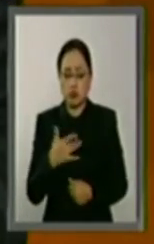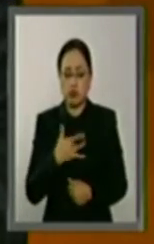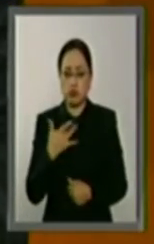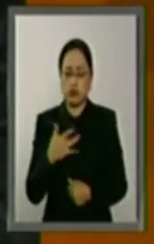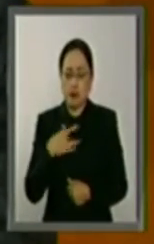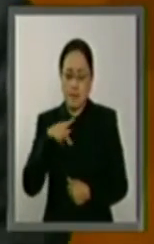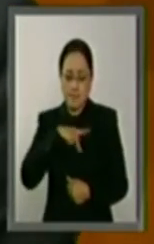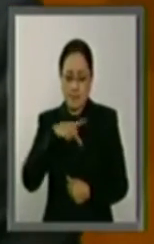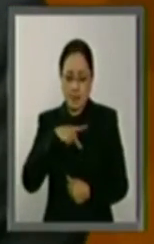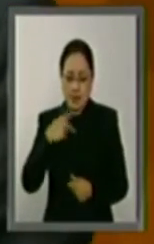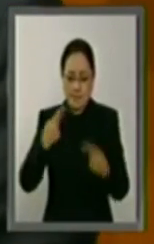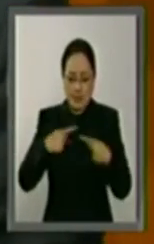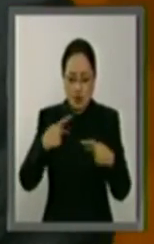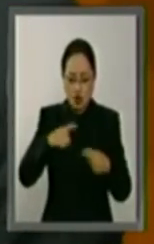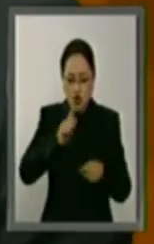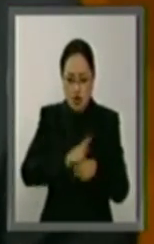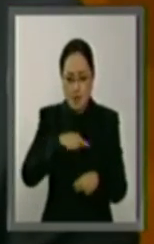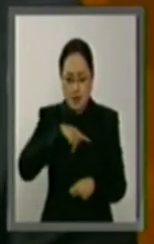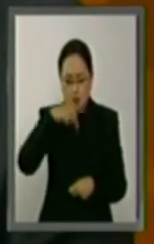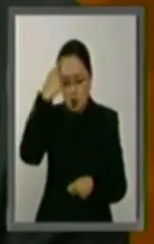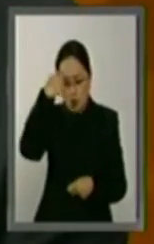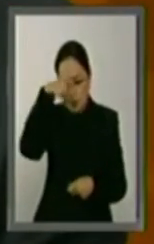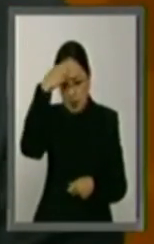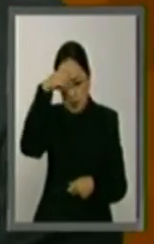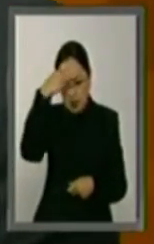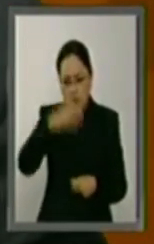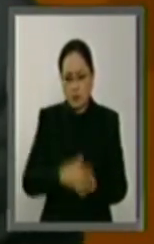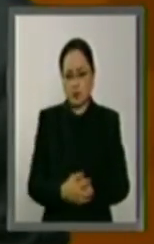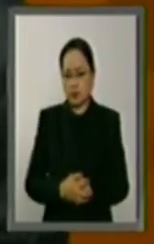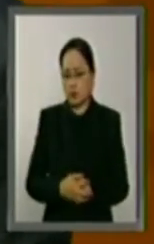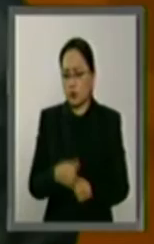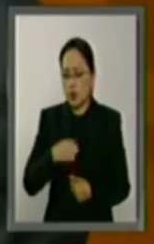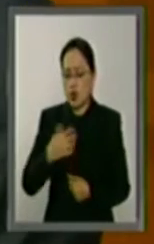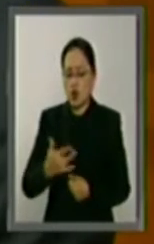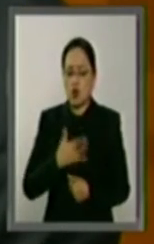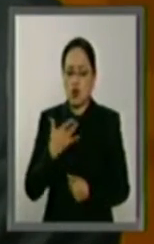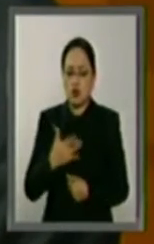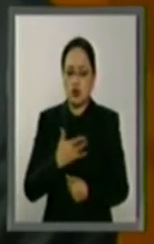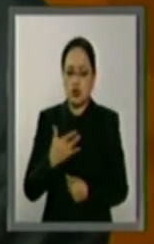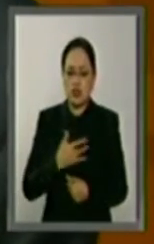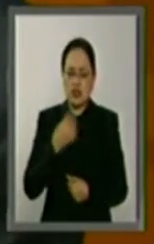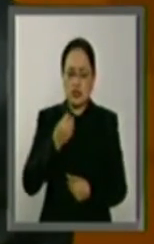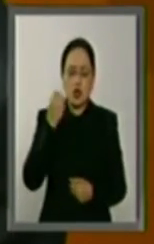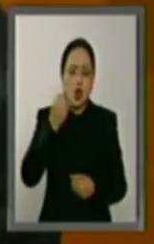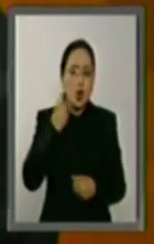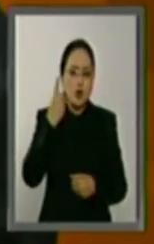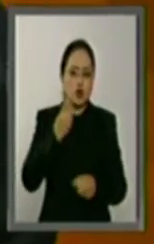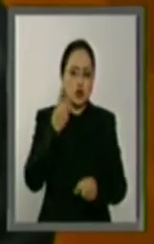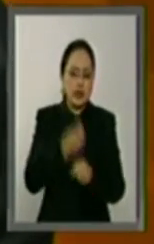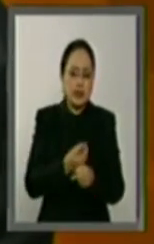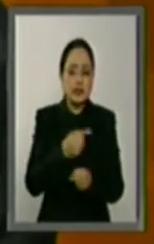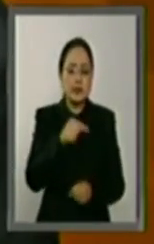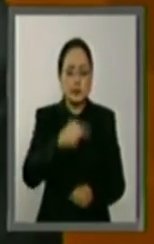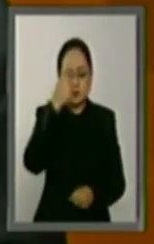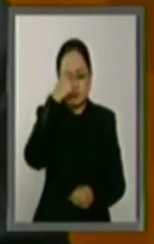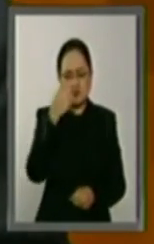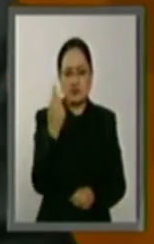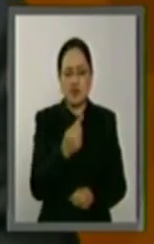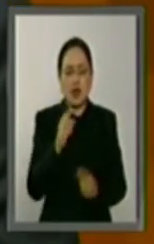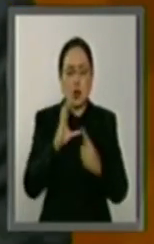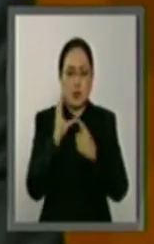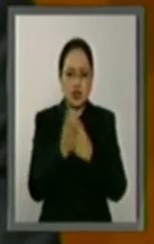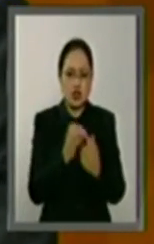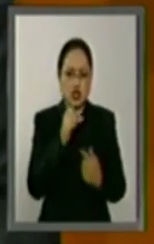compañeras y compañeros senadores, me parece que esta ha sido una buena oportunidad para que en la